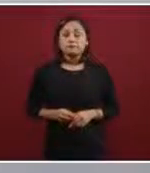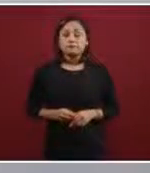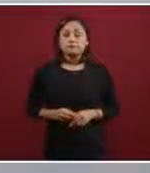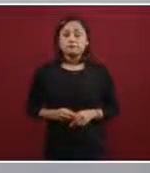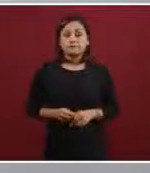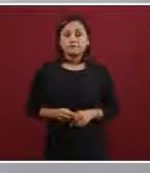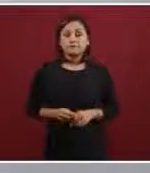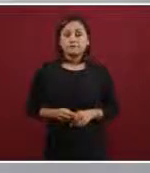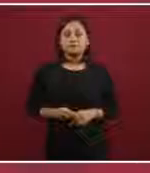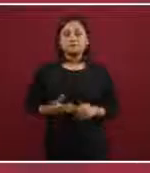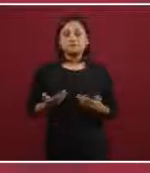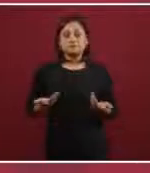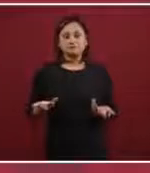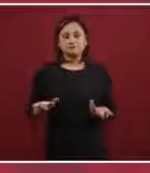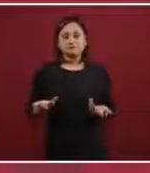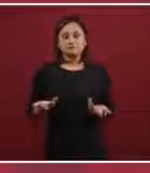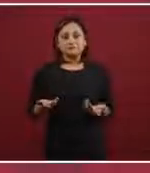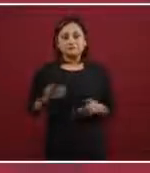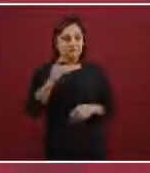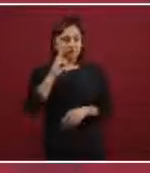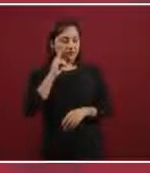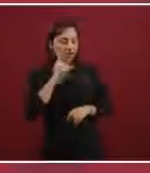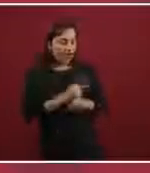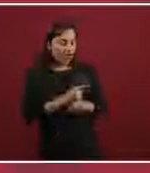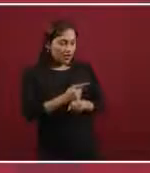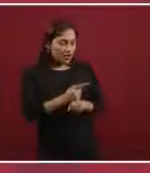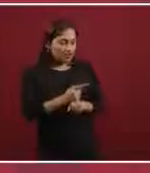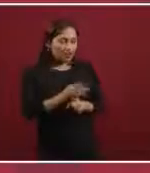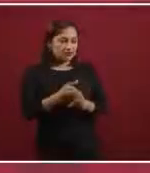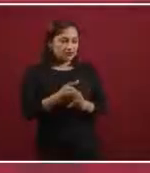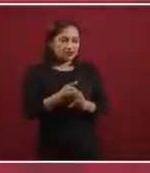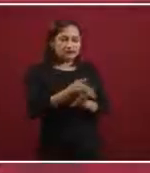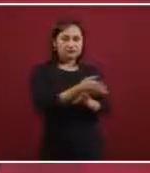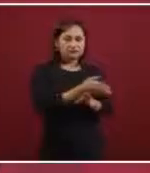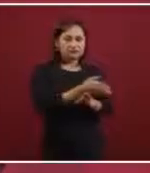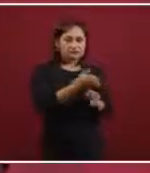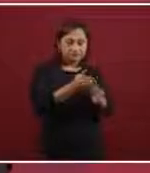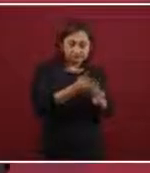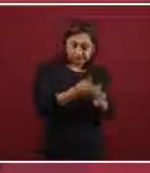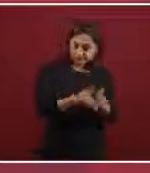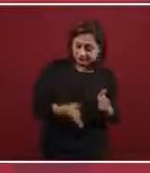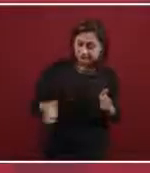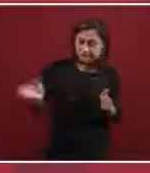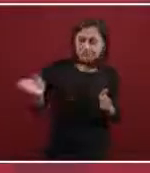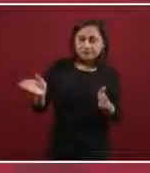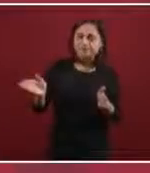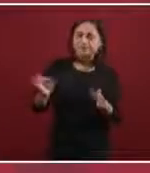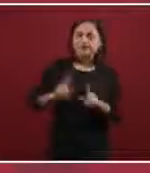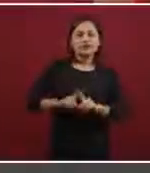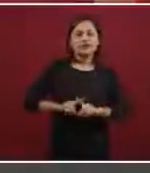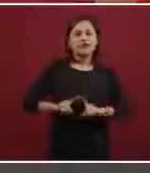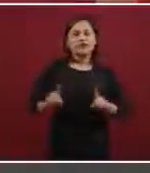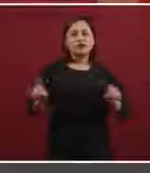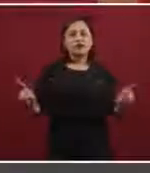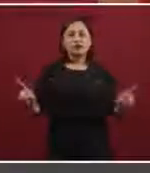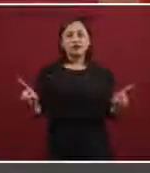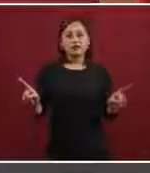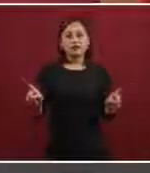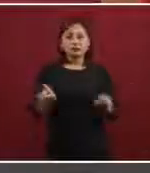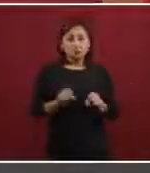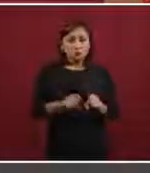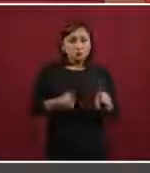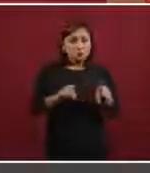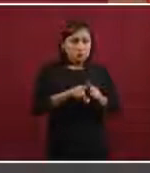entonces decimos nosotros ya no vamos a seguir por el mismo camino trillado de siempre